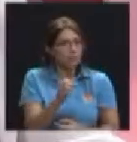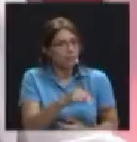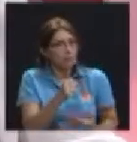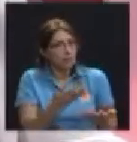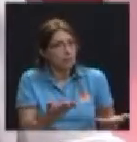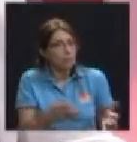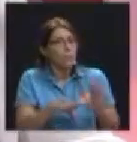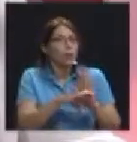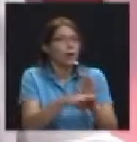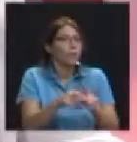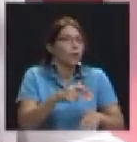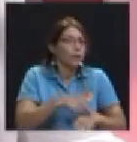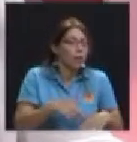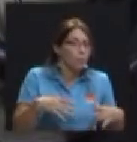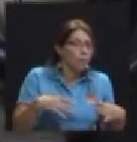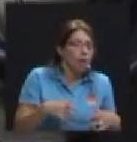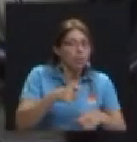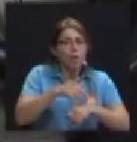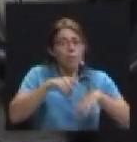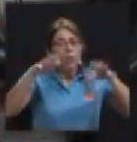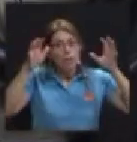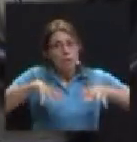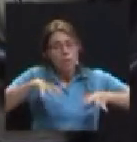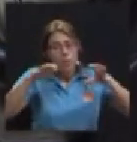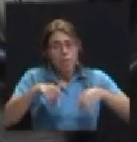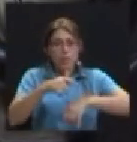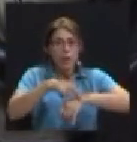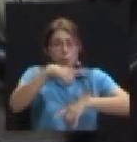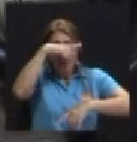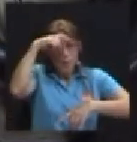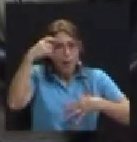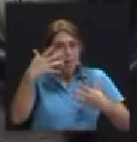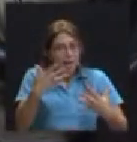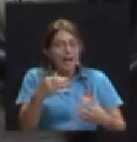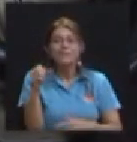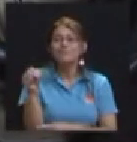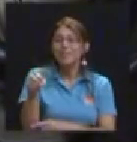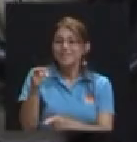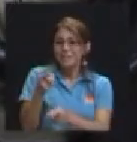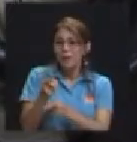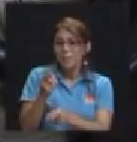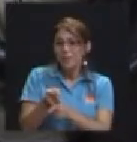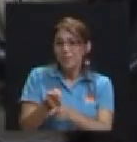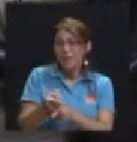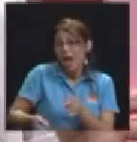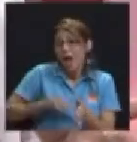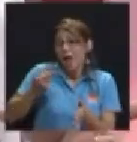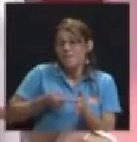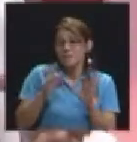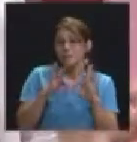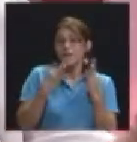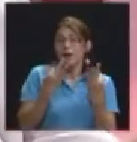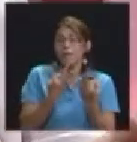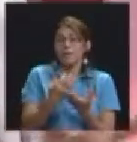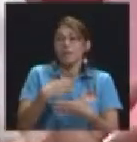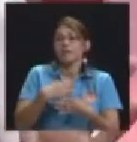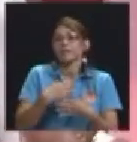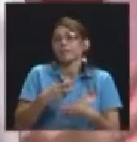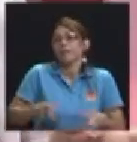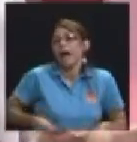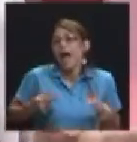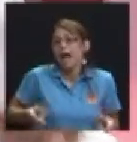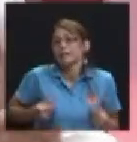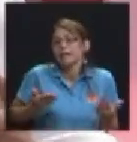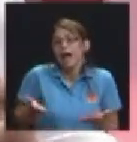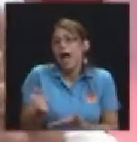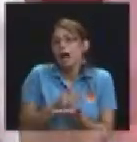época de que llueve, la época que no llueve. Exactamente, hay gastos en que los hogares a veces los hacen muy puntuales, digamos como un